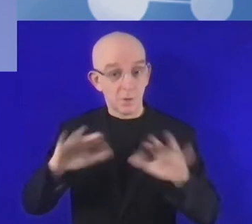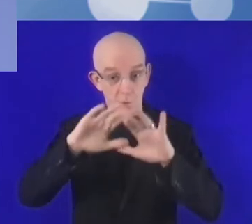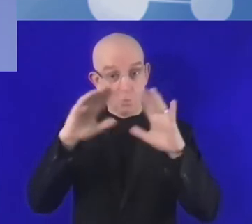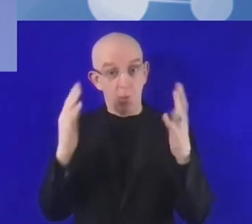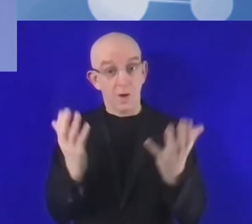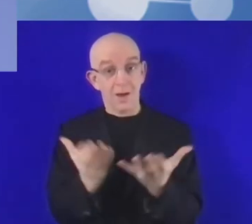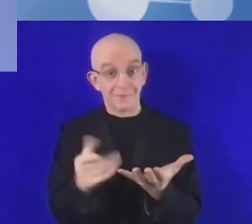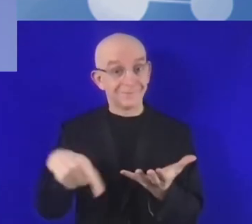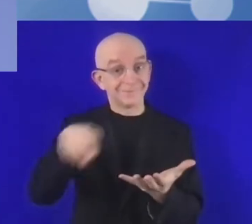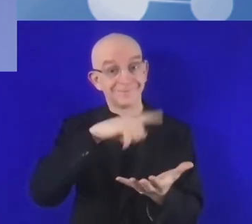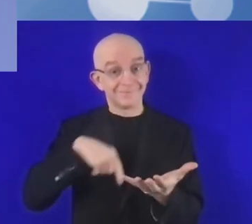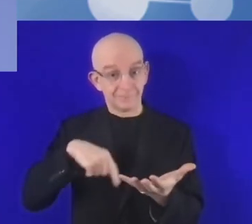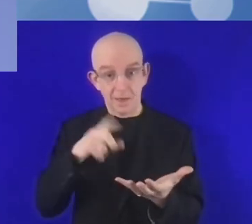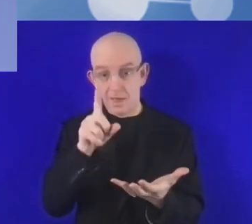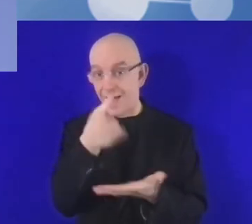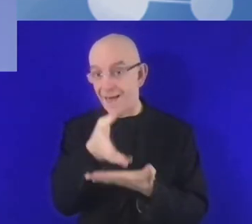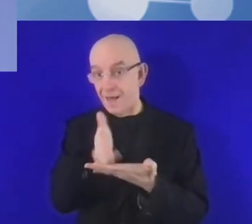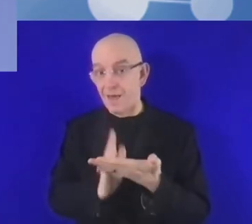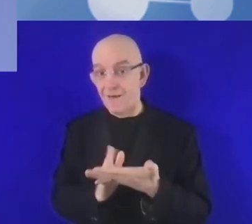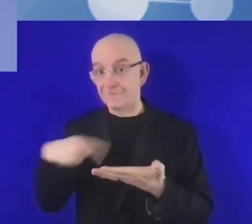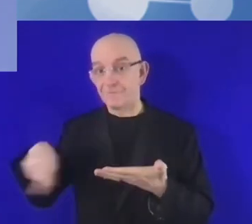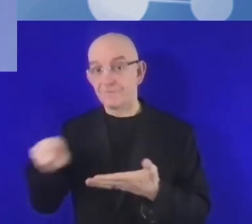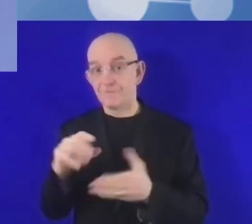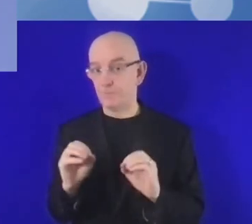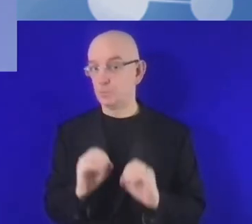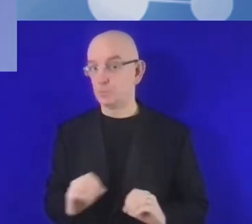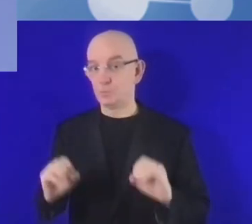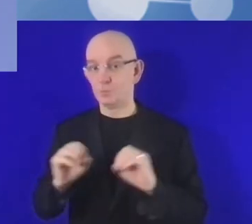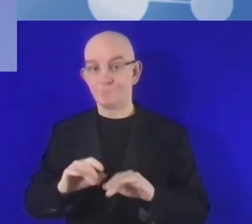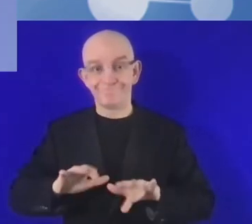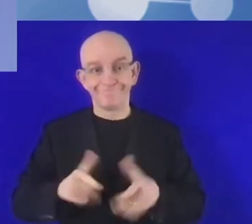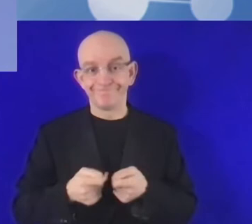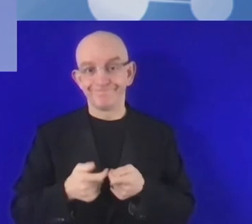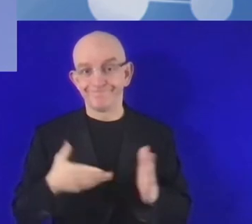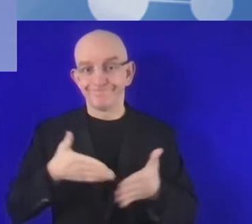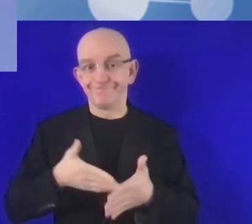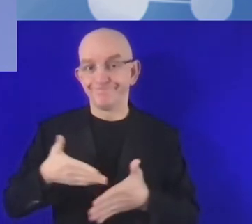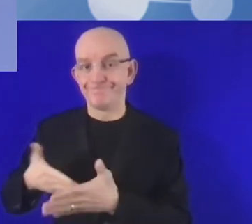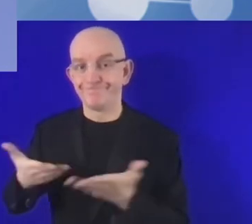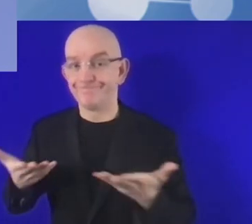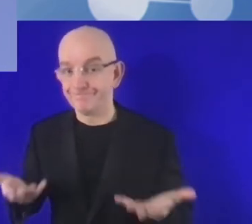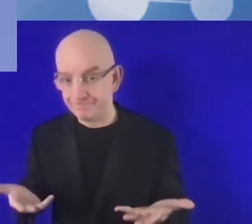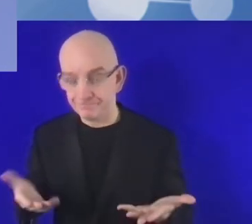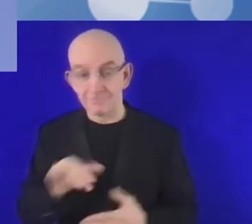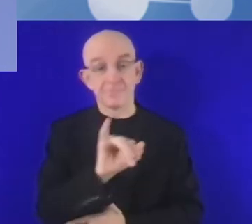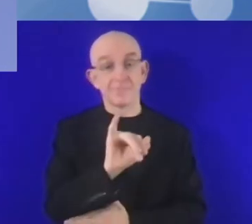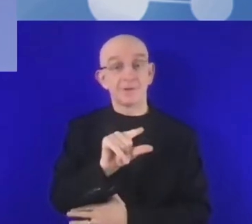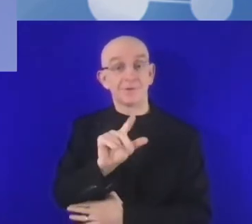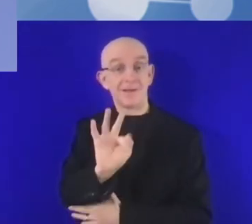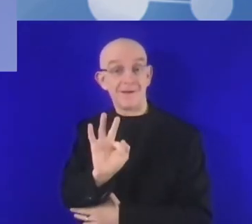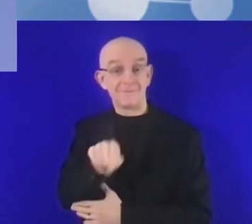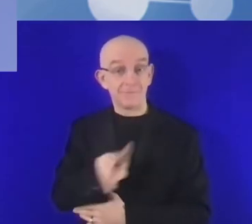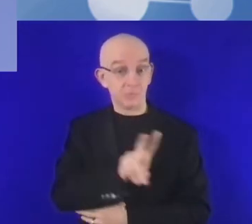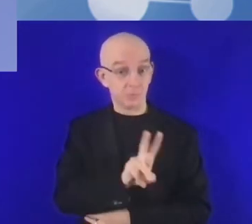este momento la mitad de la población mundial no tiene acceso estable a Internet. Durante esta cumbre